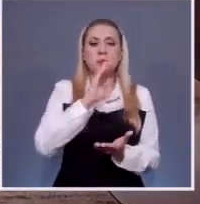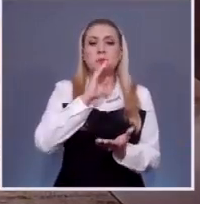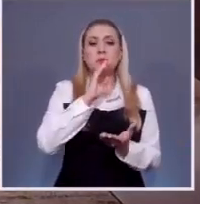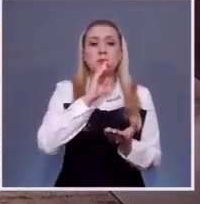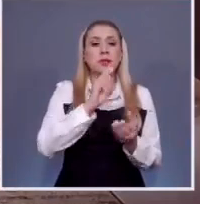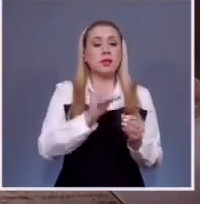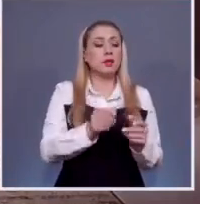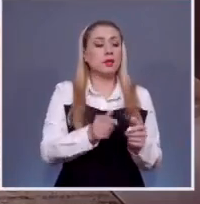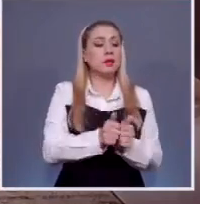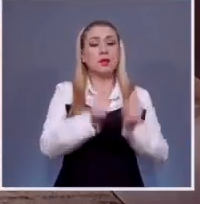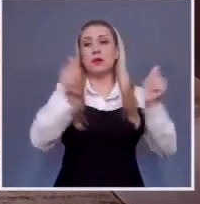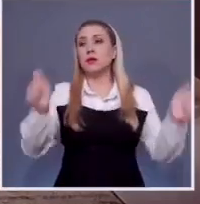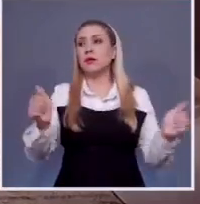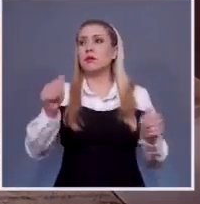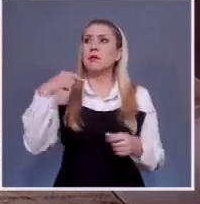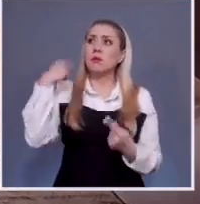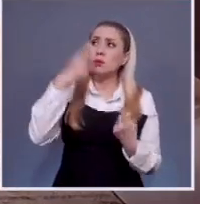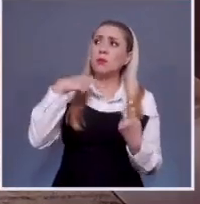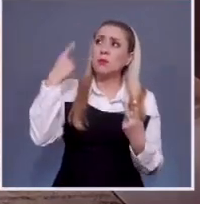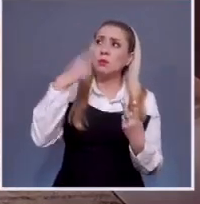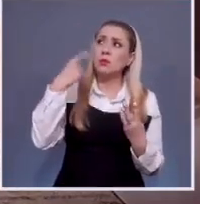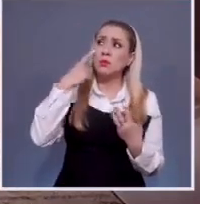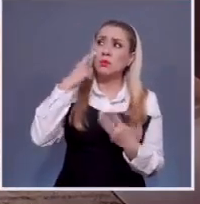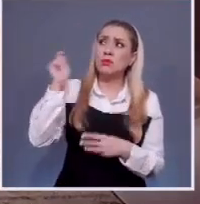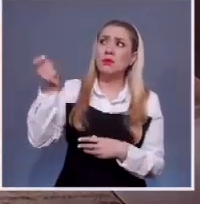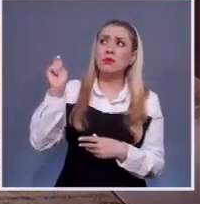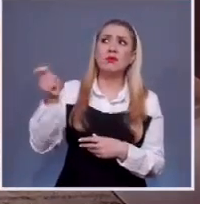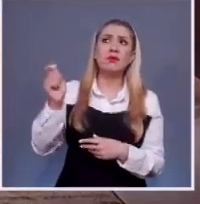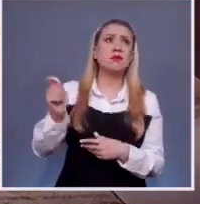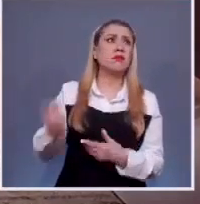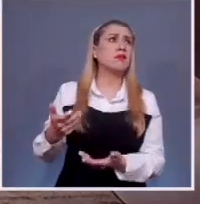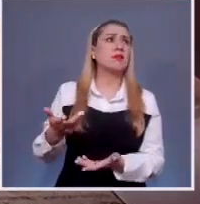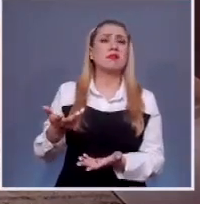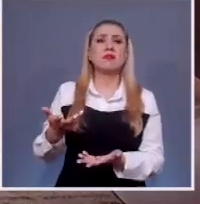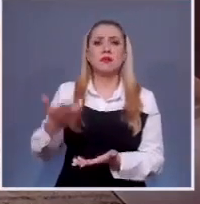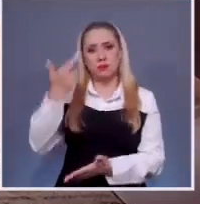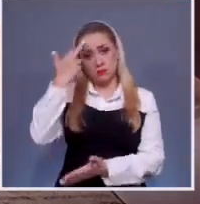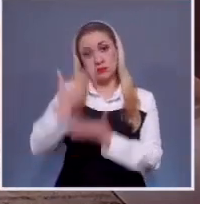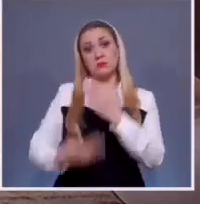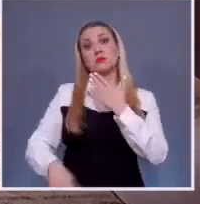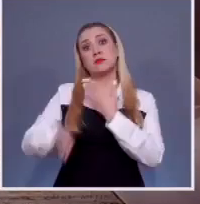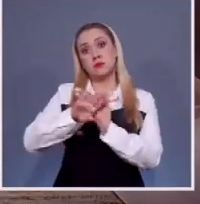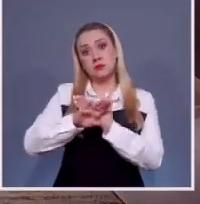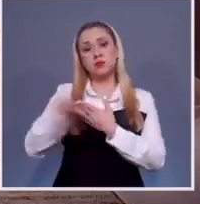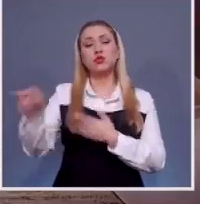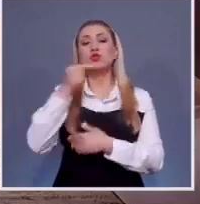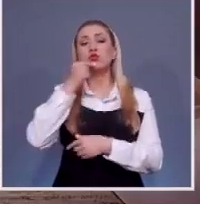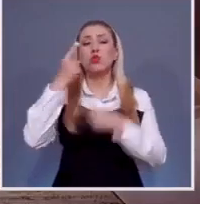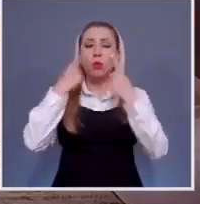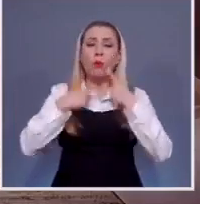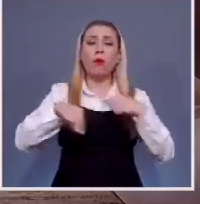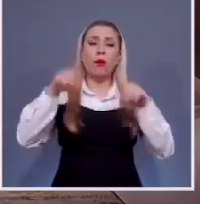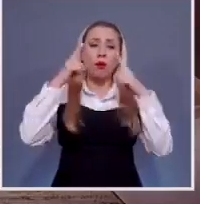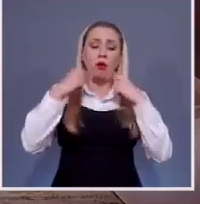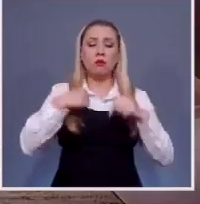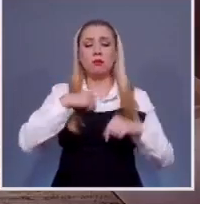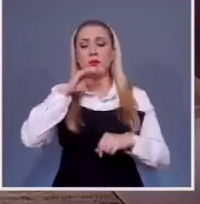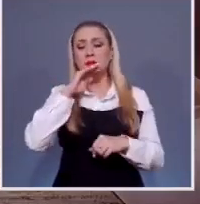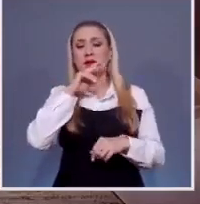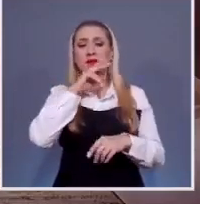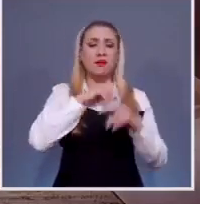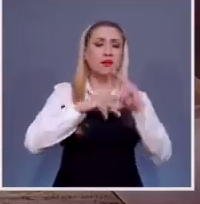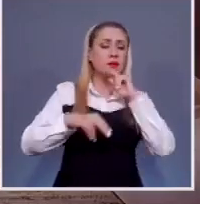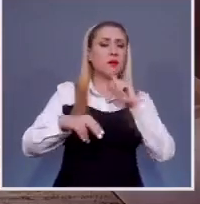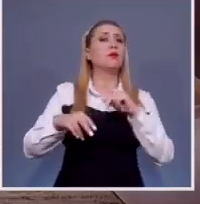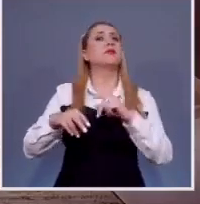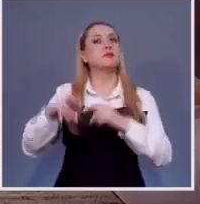separado, eso es violencia obstétrica. ¿Y quién lo está sufriendo? Pues el bebé también, no solamente la persona gestante. Un lazo muy importante que es una vinculación afectiva para